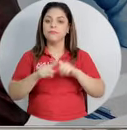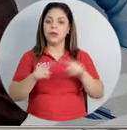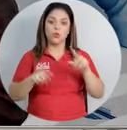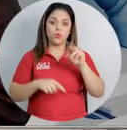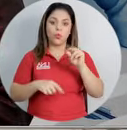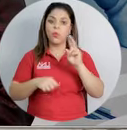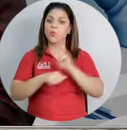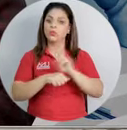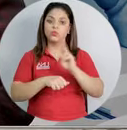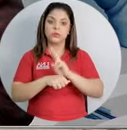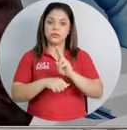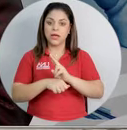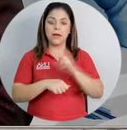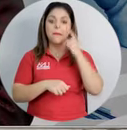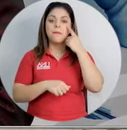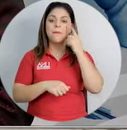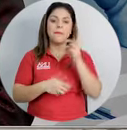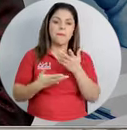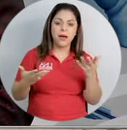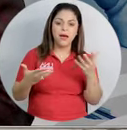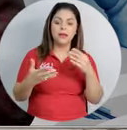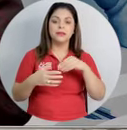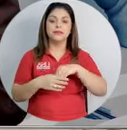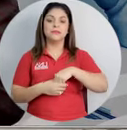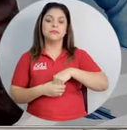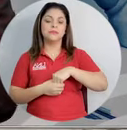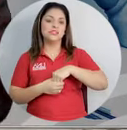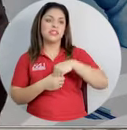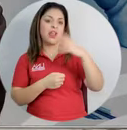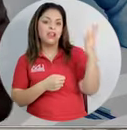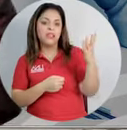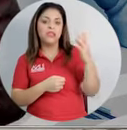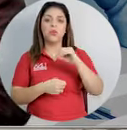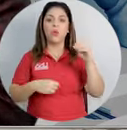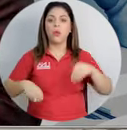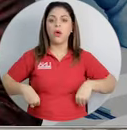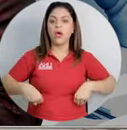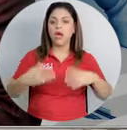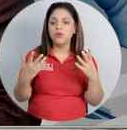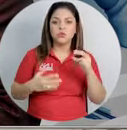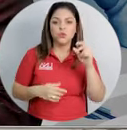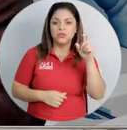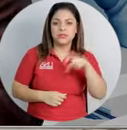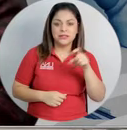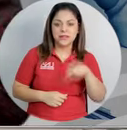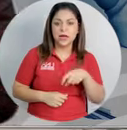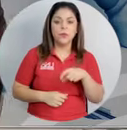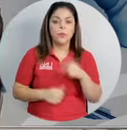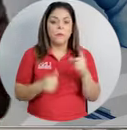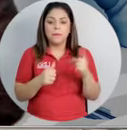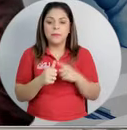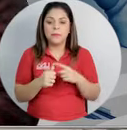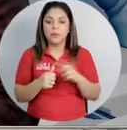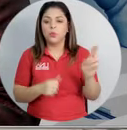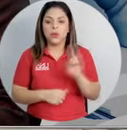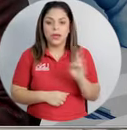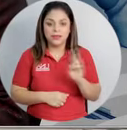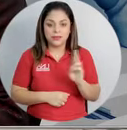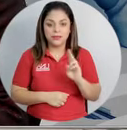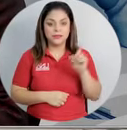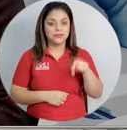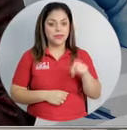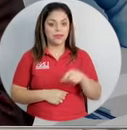pero no la vamos a utilizar para una salida o para un gasto innecesario, para algo que no sea de primera necesidad dentro